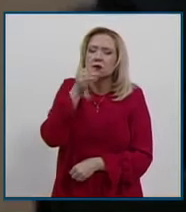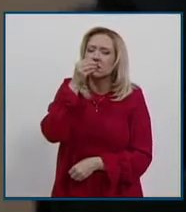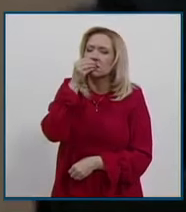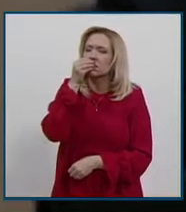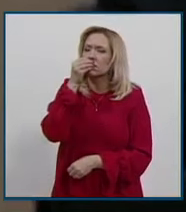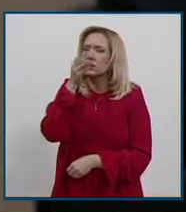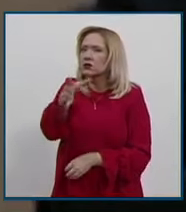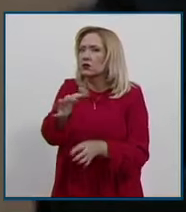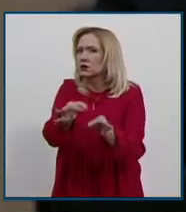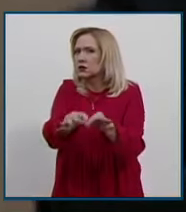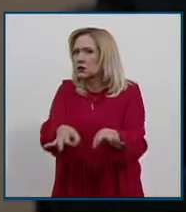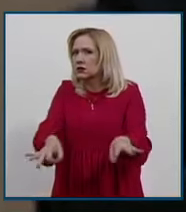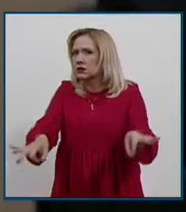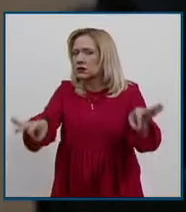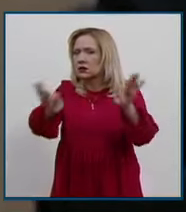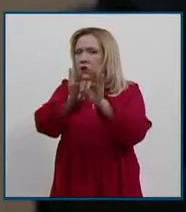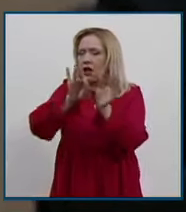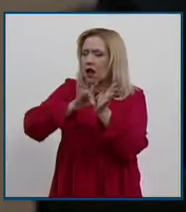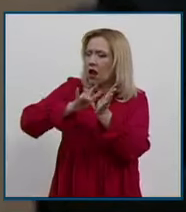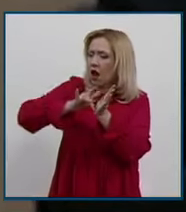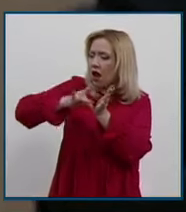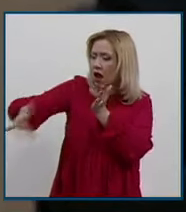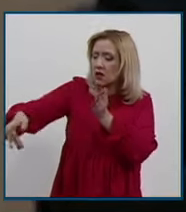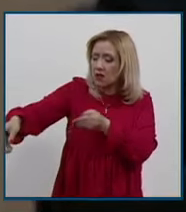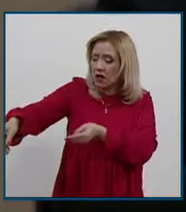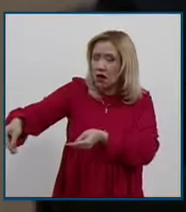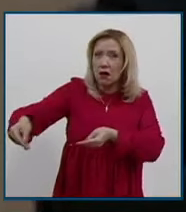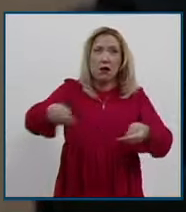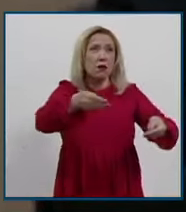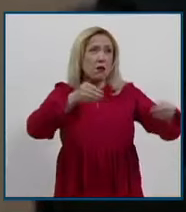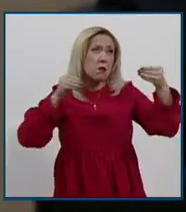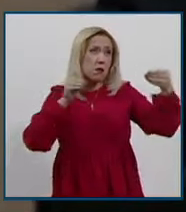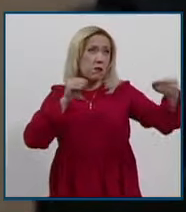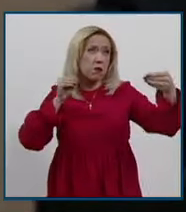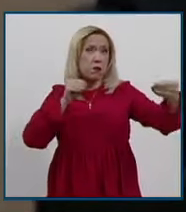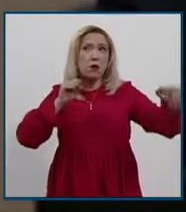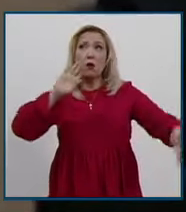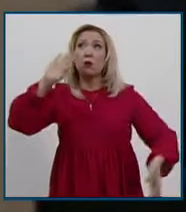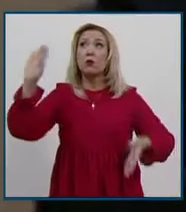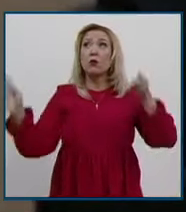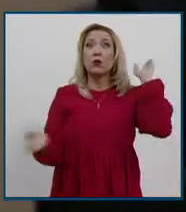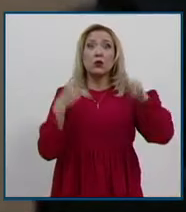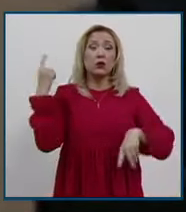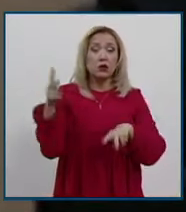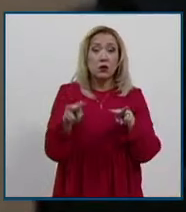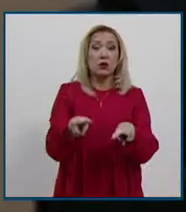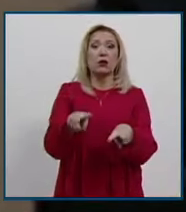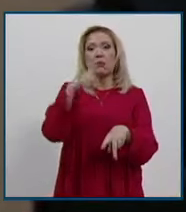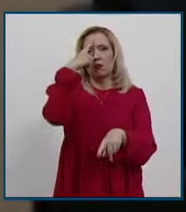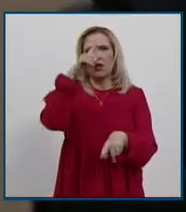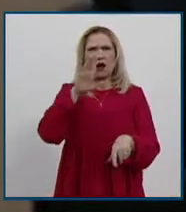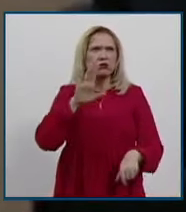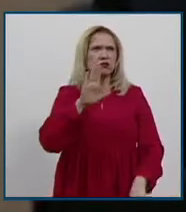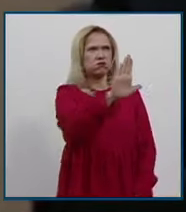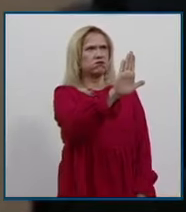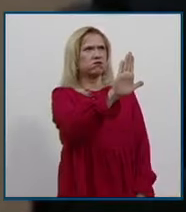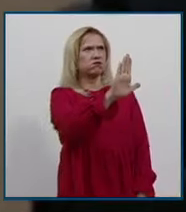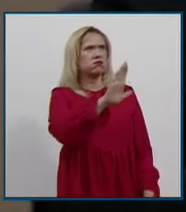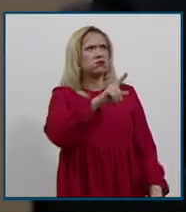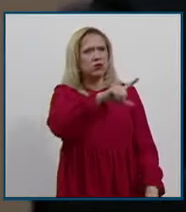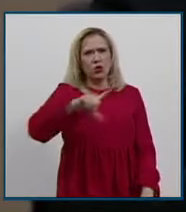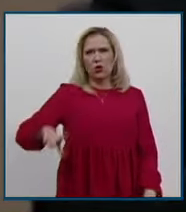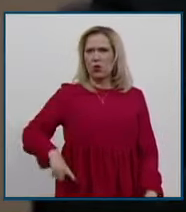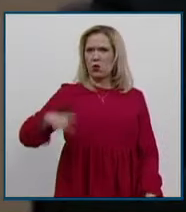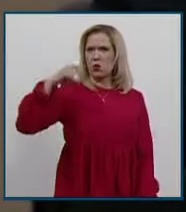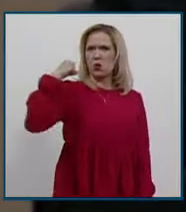su momento fue el paradigma a nivel mundial para controlar los actos del poder público para disciplinar al